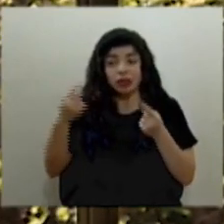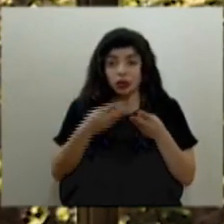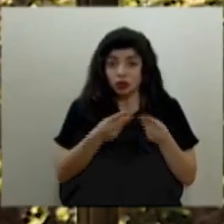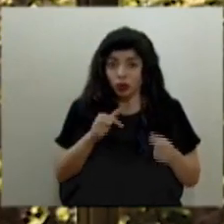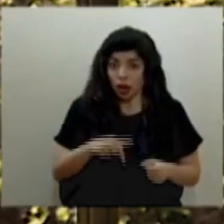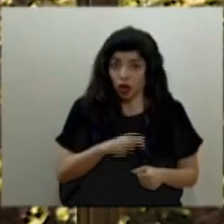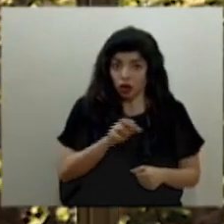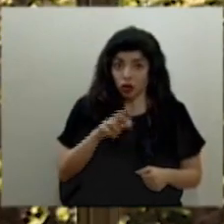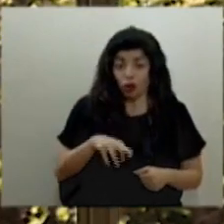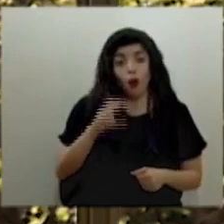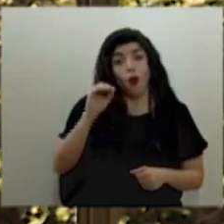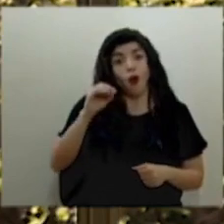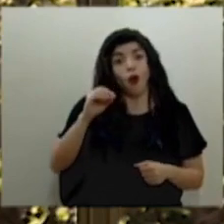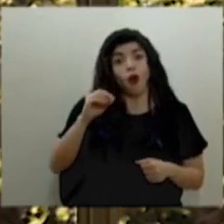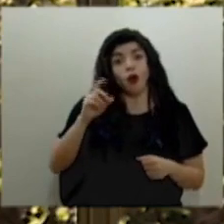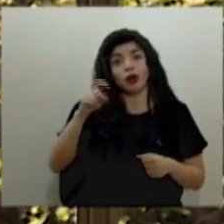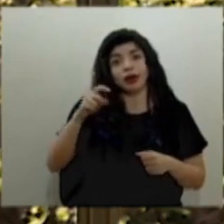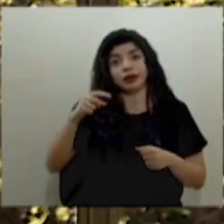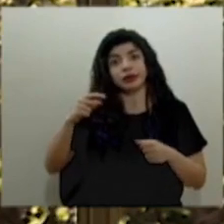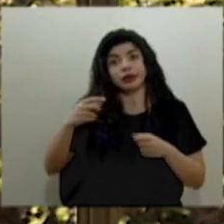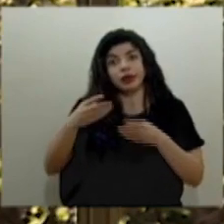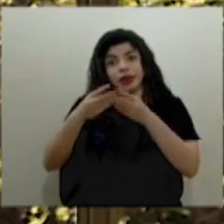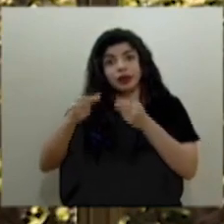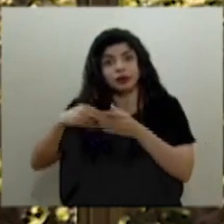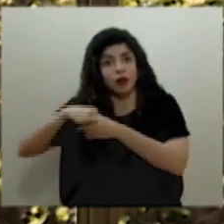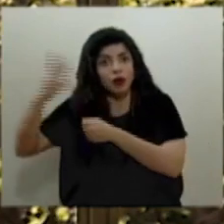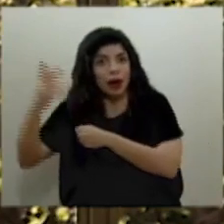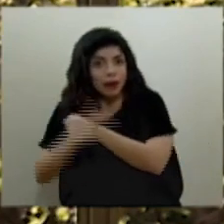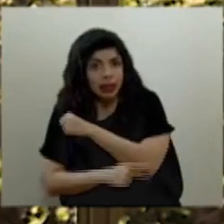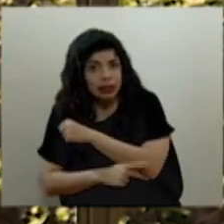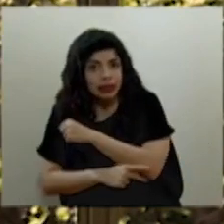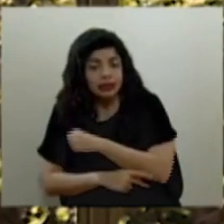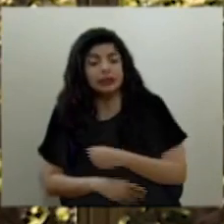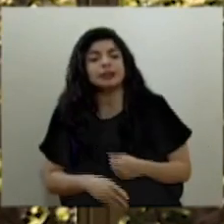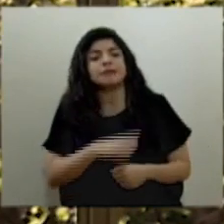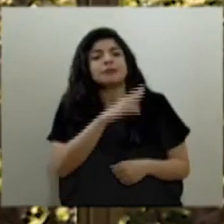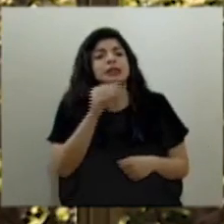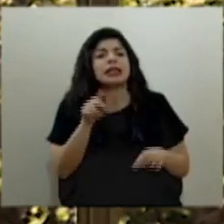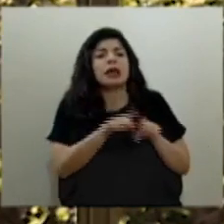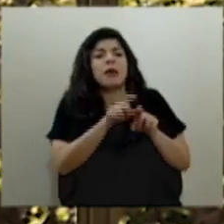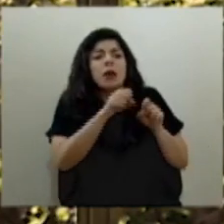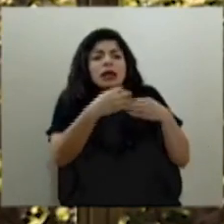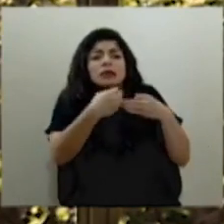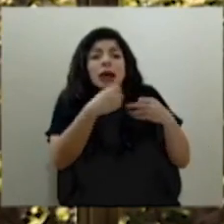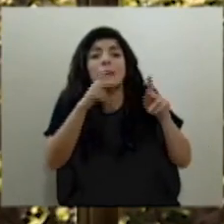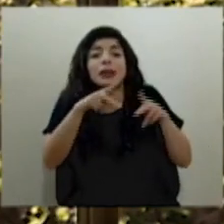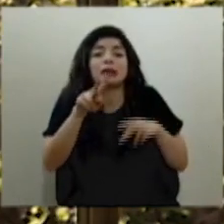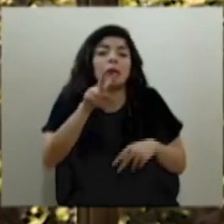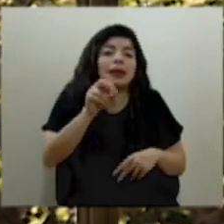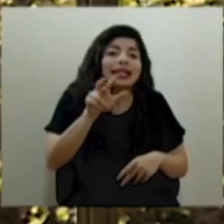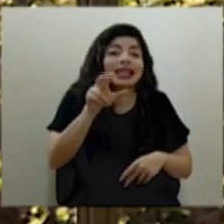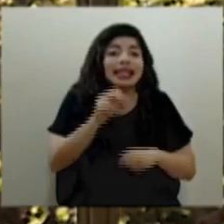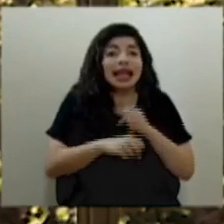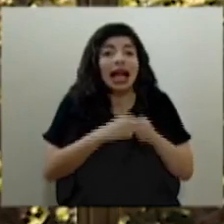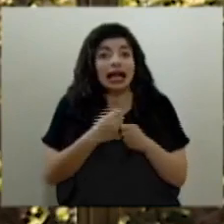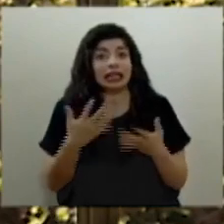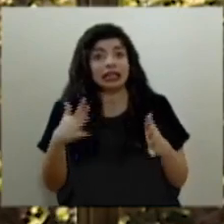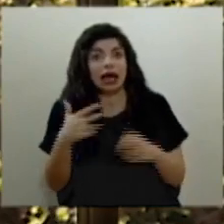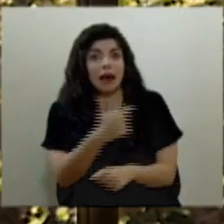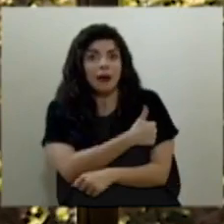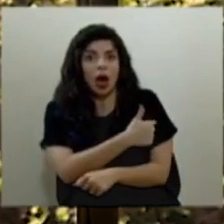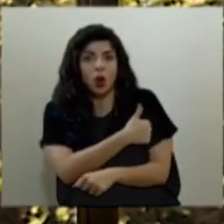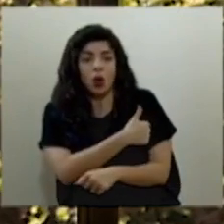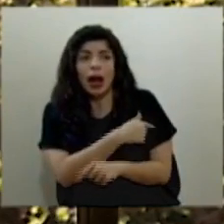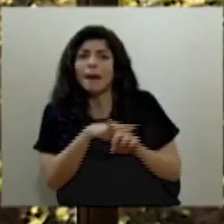Rica o habría que resolverla fuera del país? Adicionalmente, don Mario, si nos puede orientar, hay personas de 20 y 30 años que ya están siendo